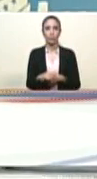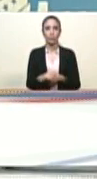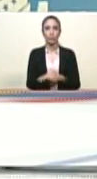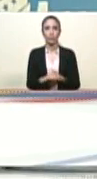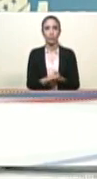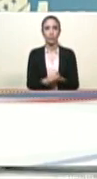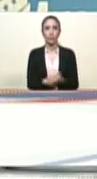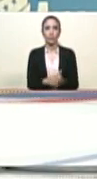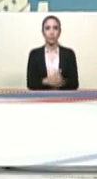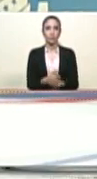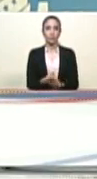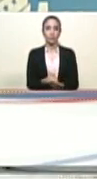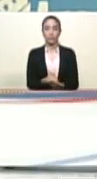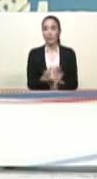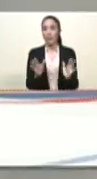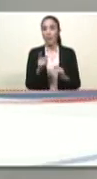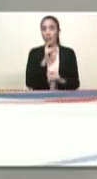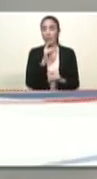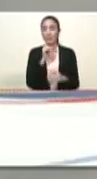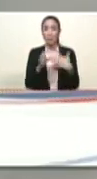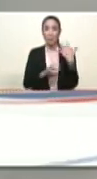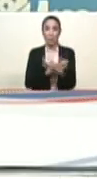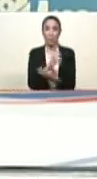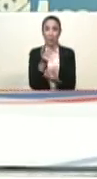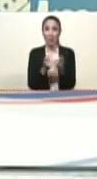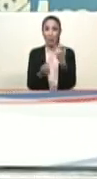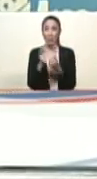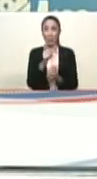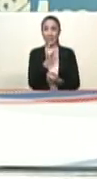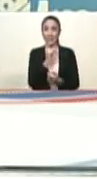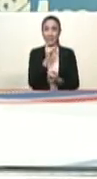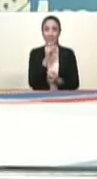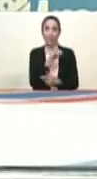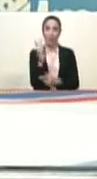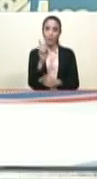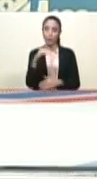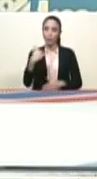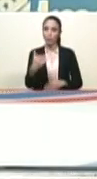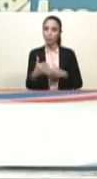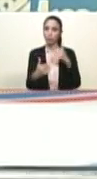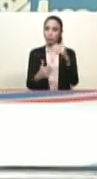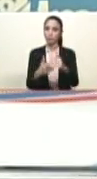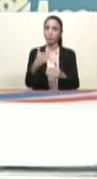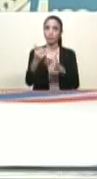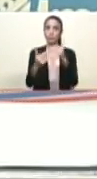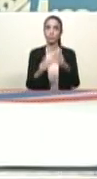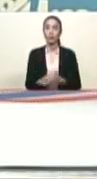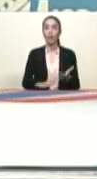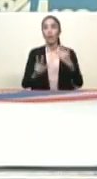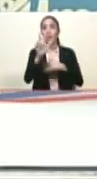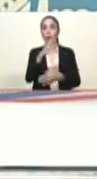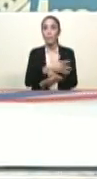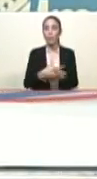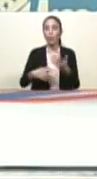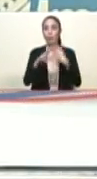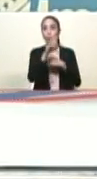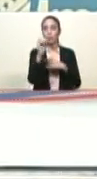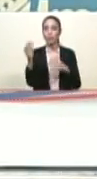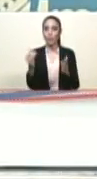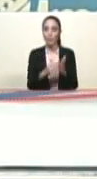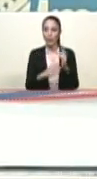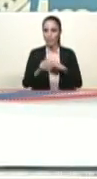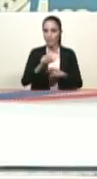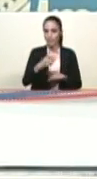pensar en medio de la guerra económica. Venezuela avanza, hemos avanzado de 3.200.000